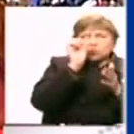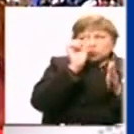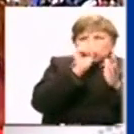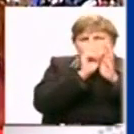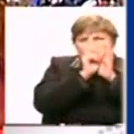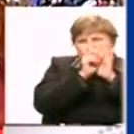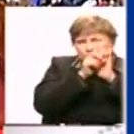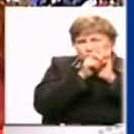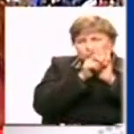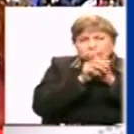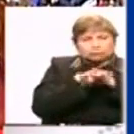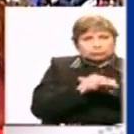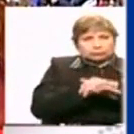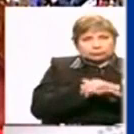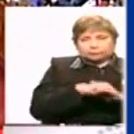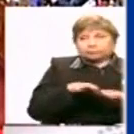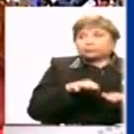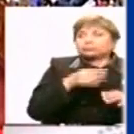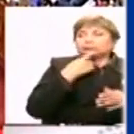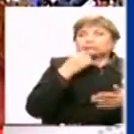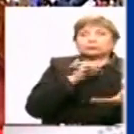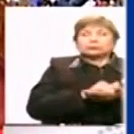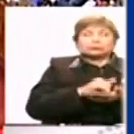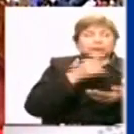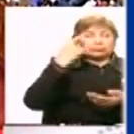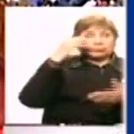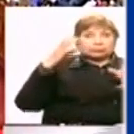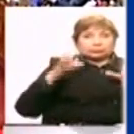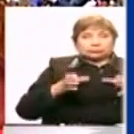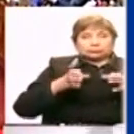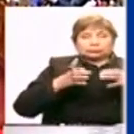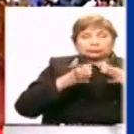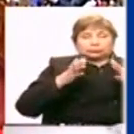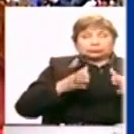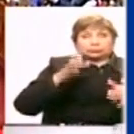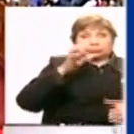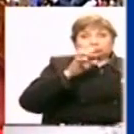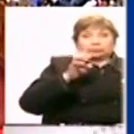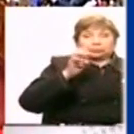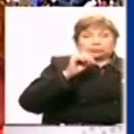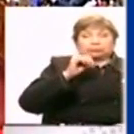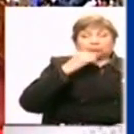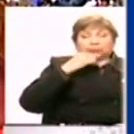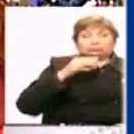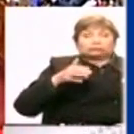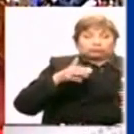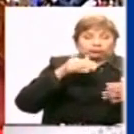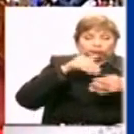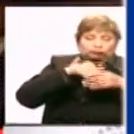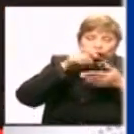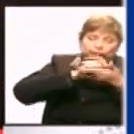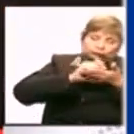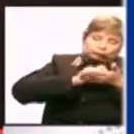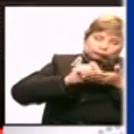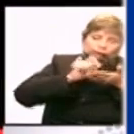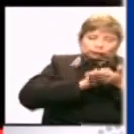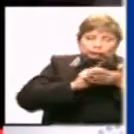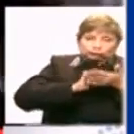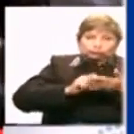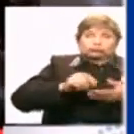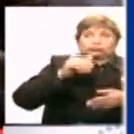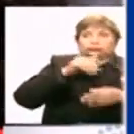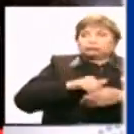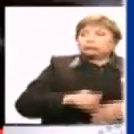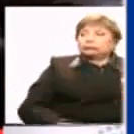de la República, nosotros lo hemos promovido, nosotros lo hemos garantizado en nuestras regiones y existe un compromiso de poder otorgarle unidad y